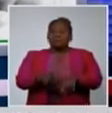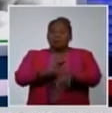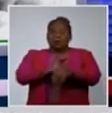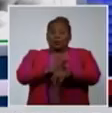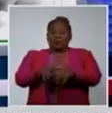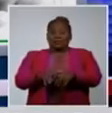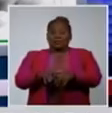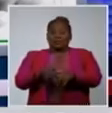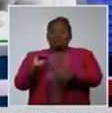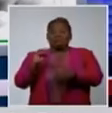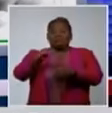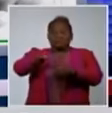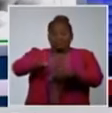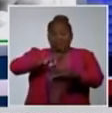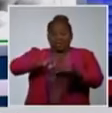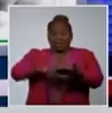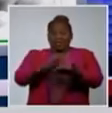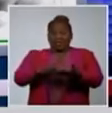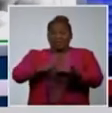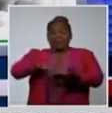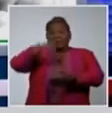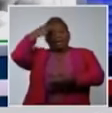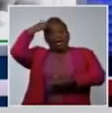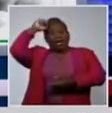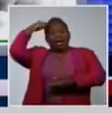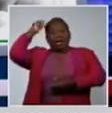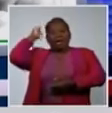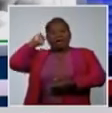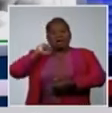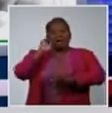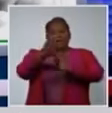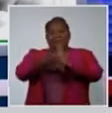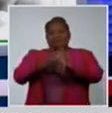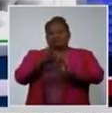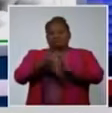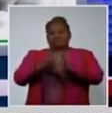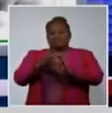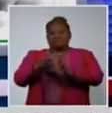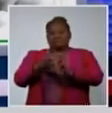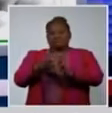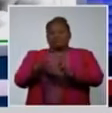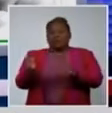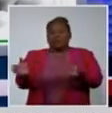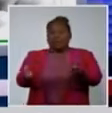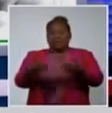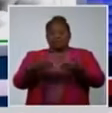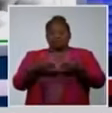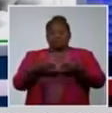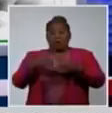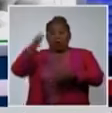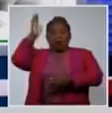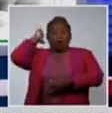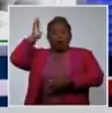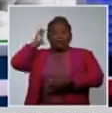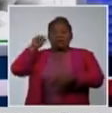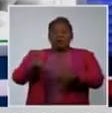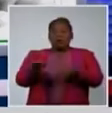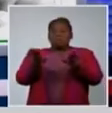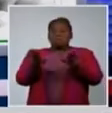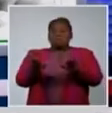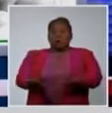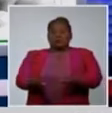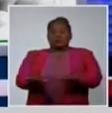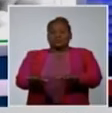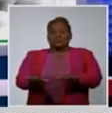intérprete de lengua de señas pan ya arreglada estará junto a nosotros hasta decir esta conferencia de prensa vamos a una pausa y luego revisamos